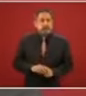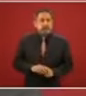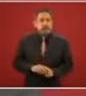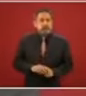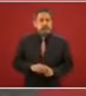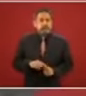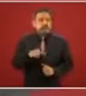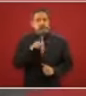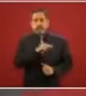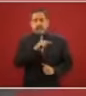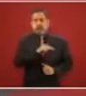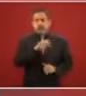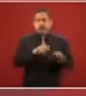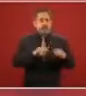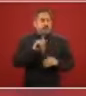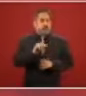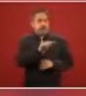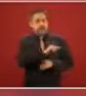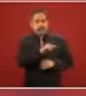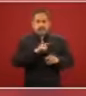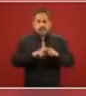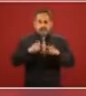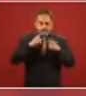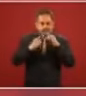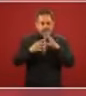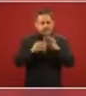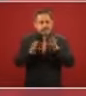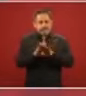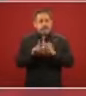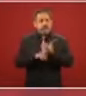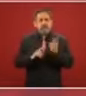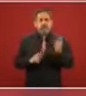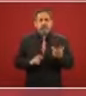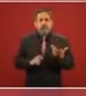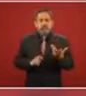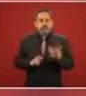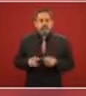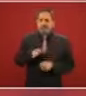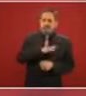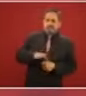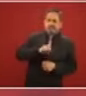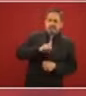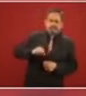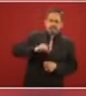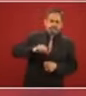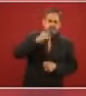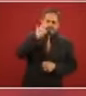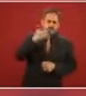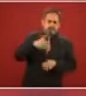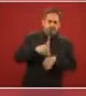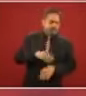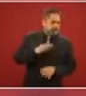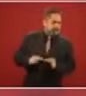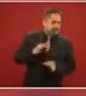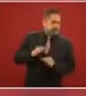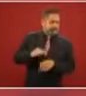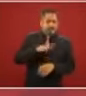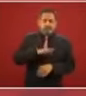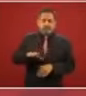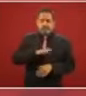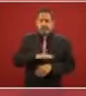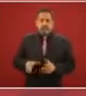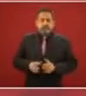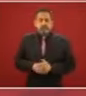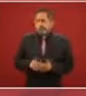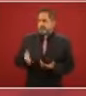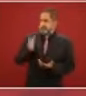llevan a cabo ciertas acciones de resistencia, para decir, ¿cómo